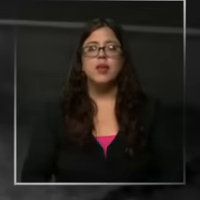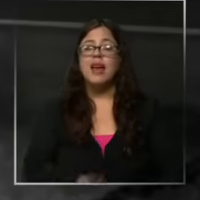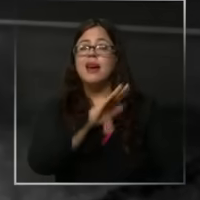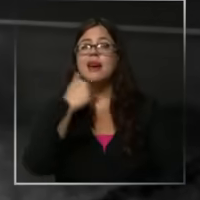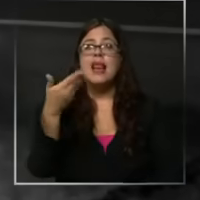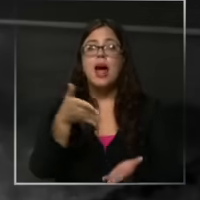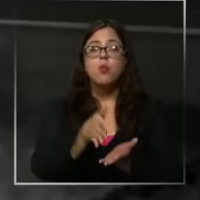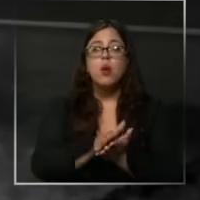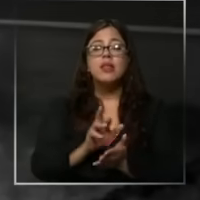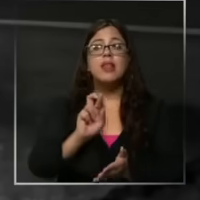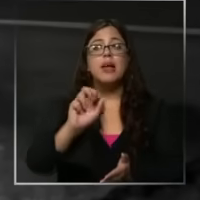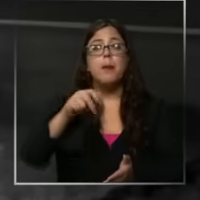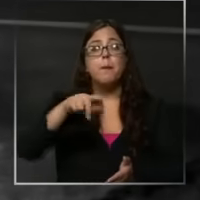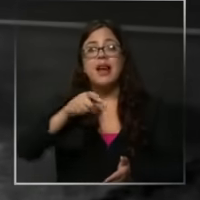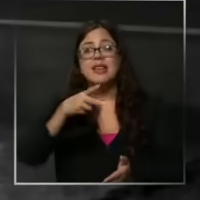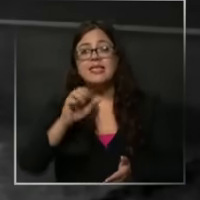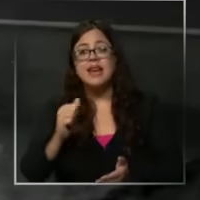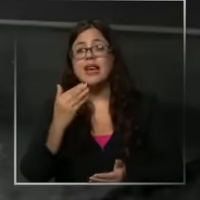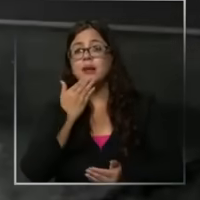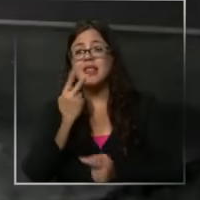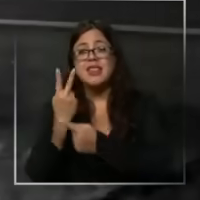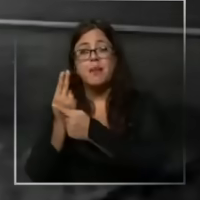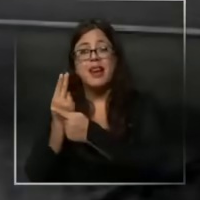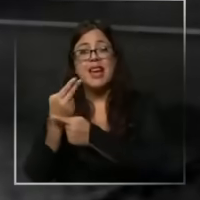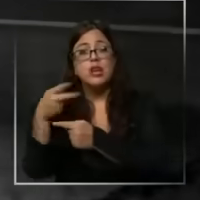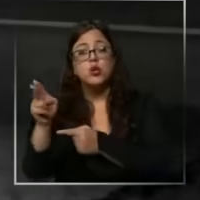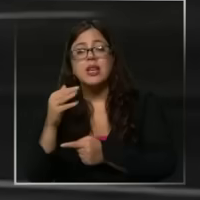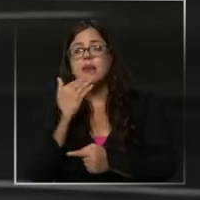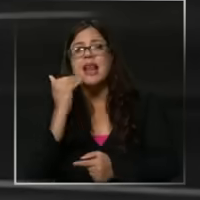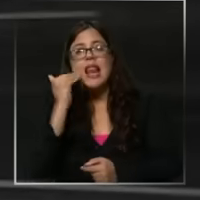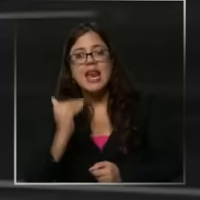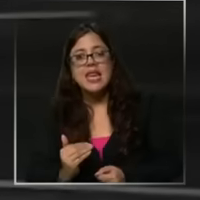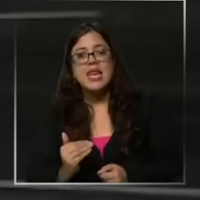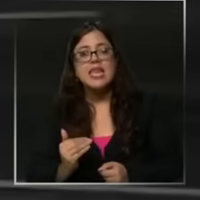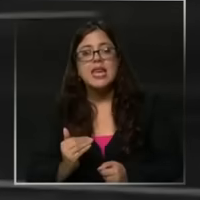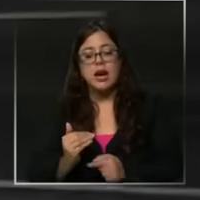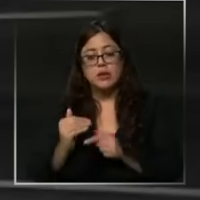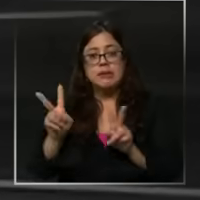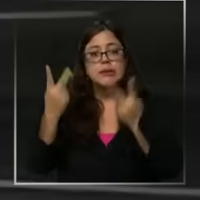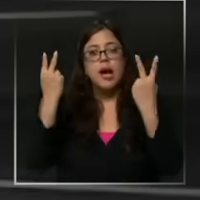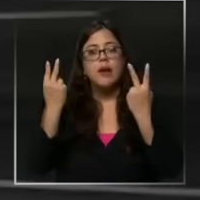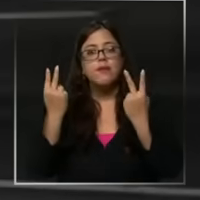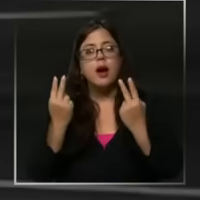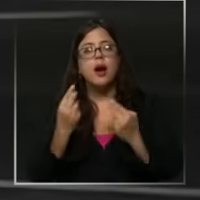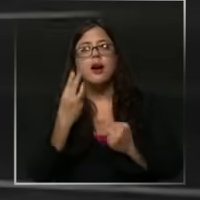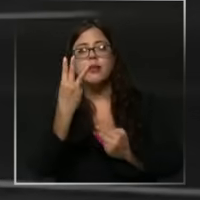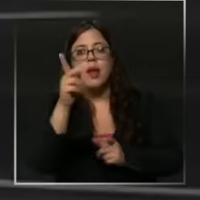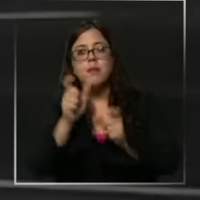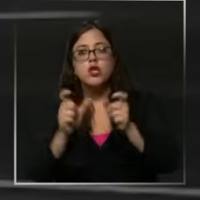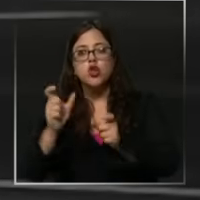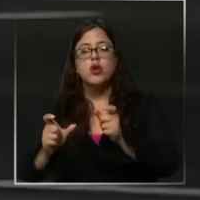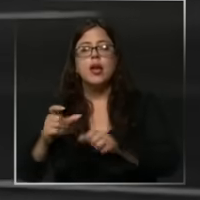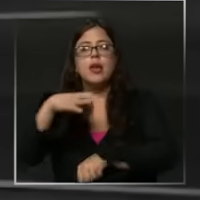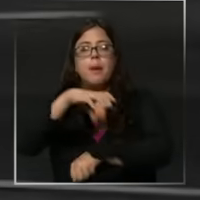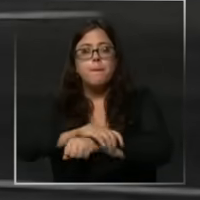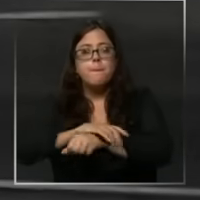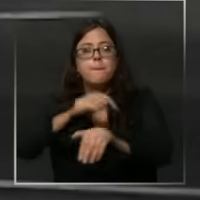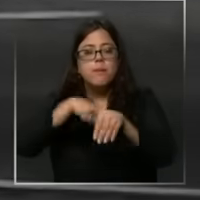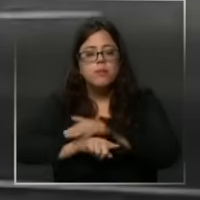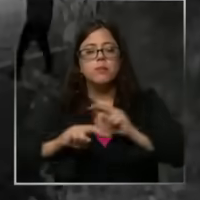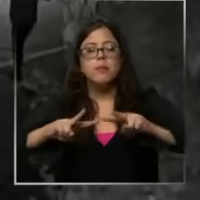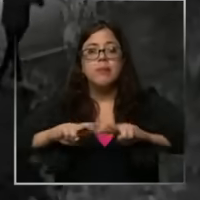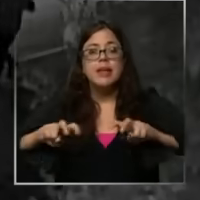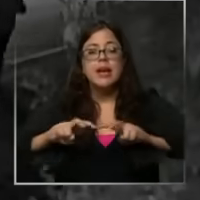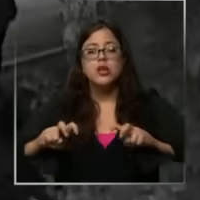homicidio consumado de Pancha y el homicidio frustrado de su pareja y la menor de edad, que resultó sin lesiones, tiene 3 imputados en prisión preventiva. La